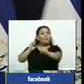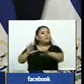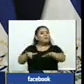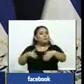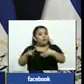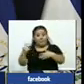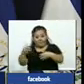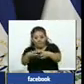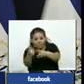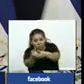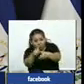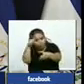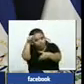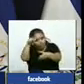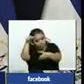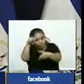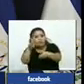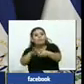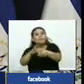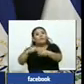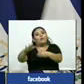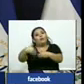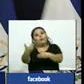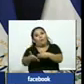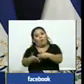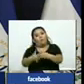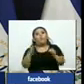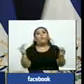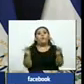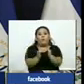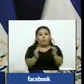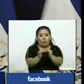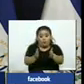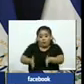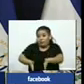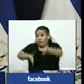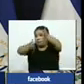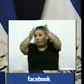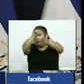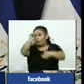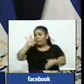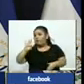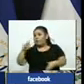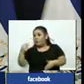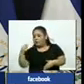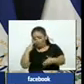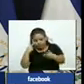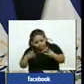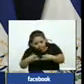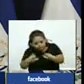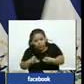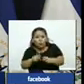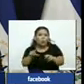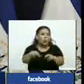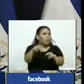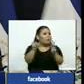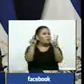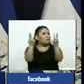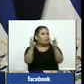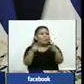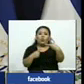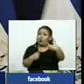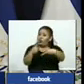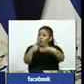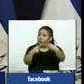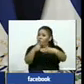la CICIG y posteriormente o paralelamente en la Fiscalía se vea ese caso. Y el otro caso, que son, hay dos